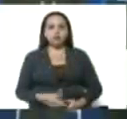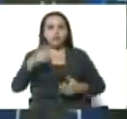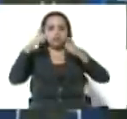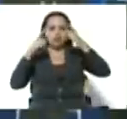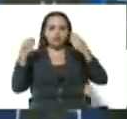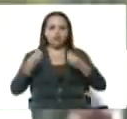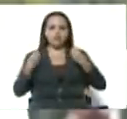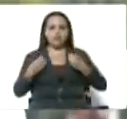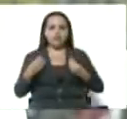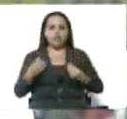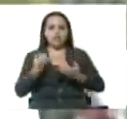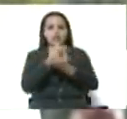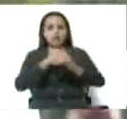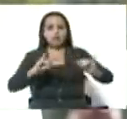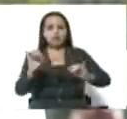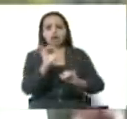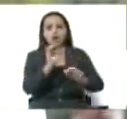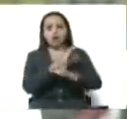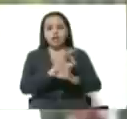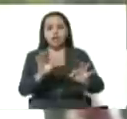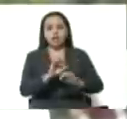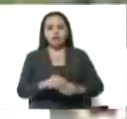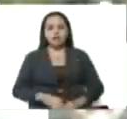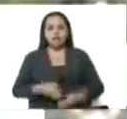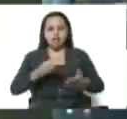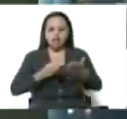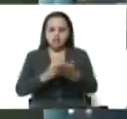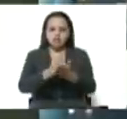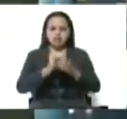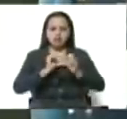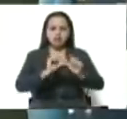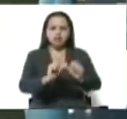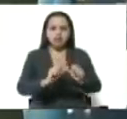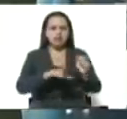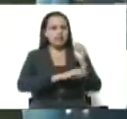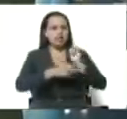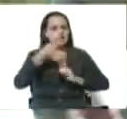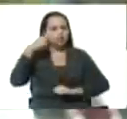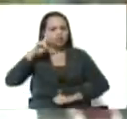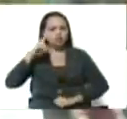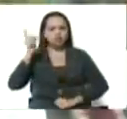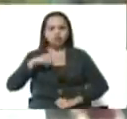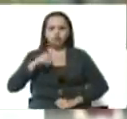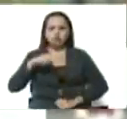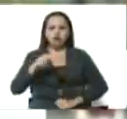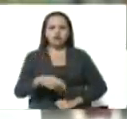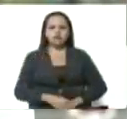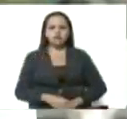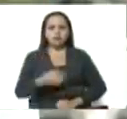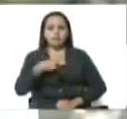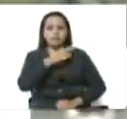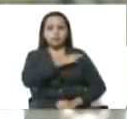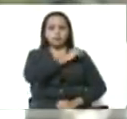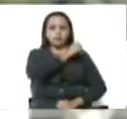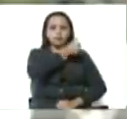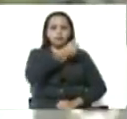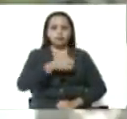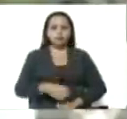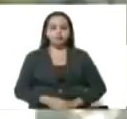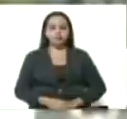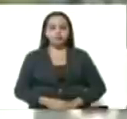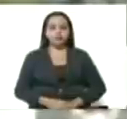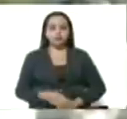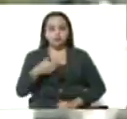independencia o nada leales siempre hay dolores nunca mi comandante en jefe solicitó su